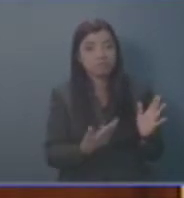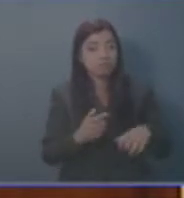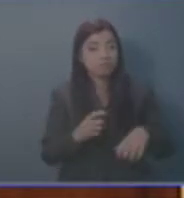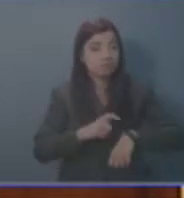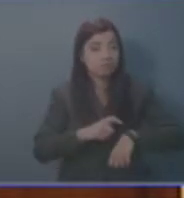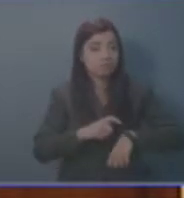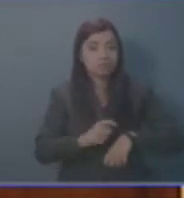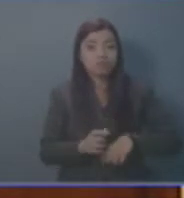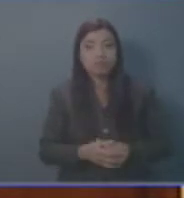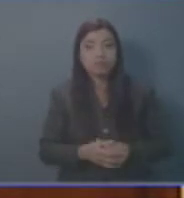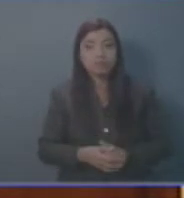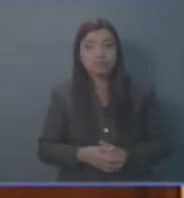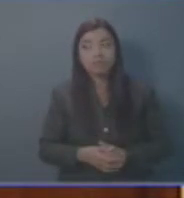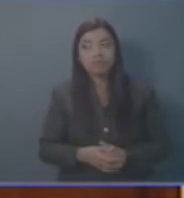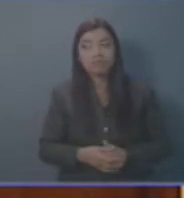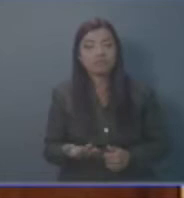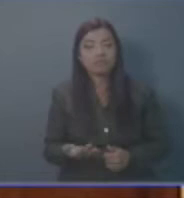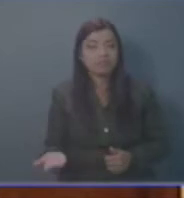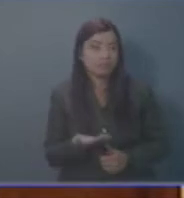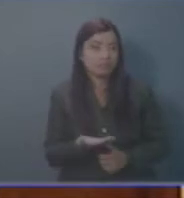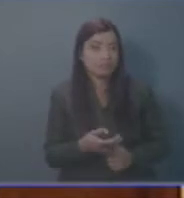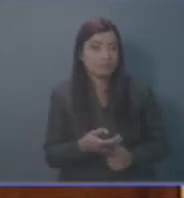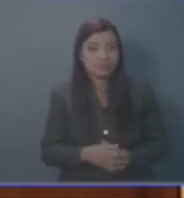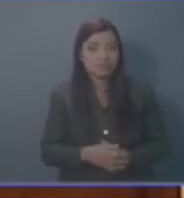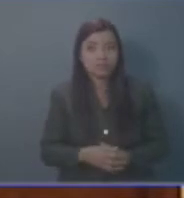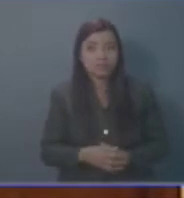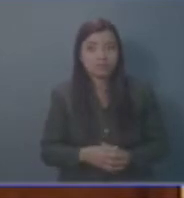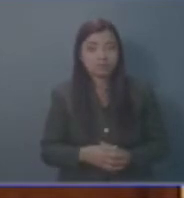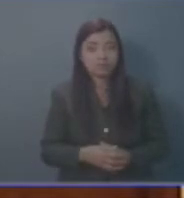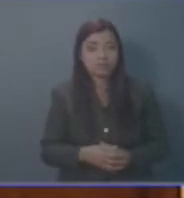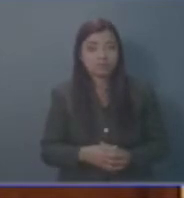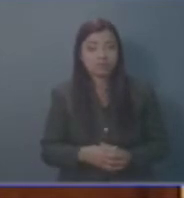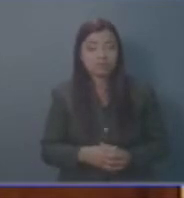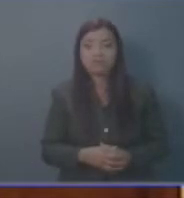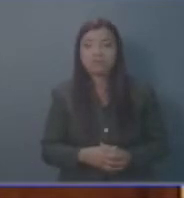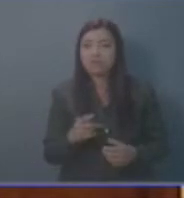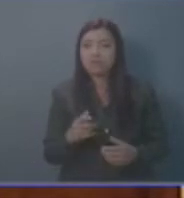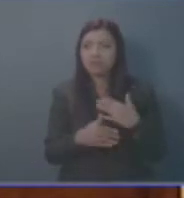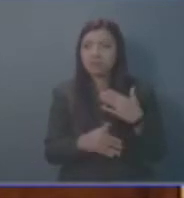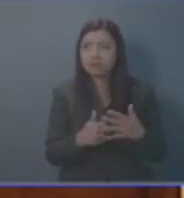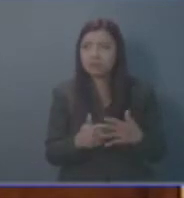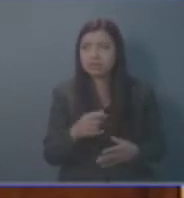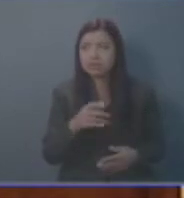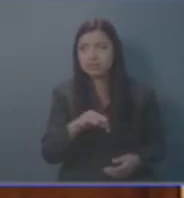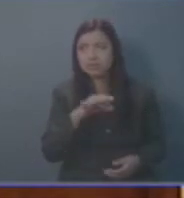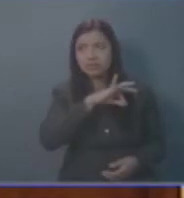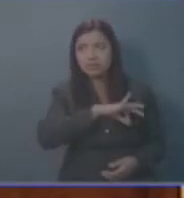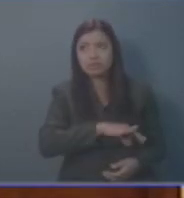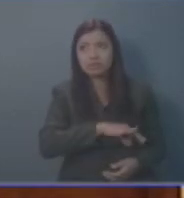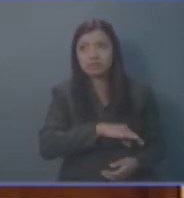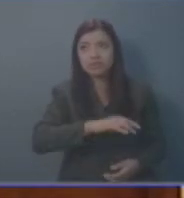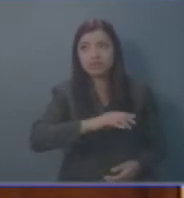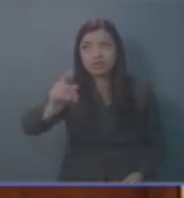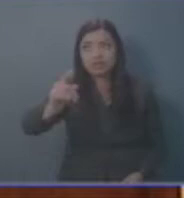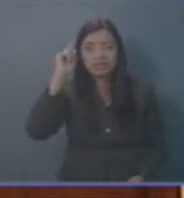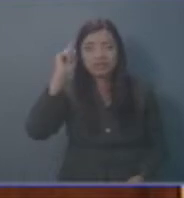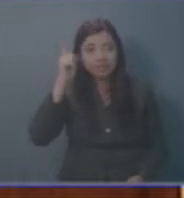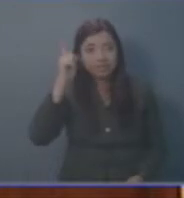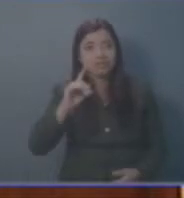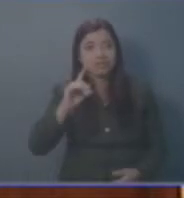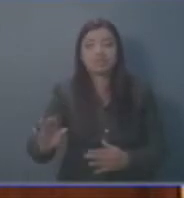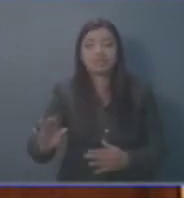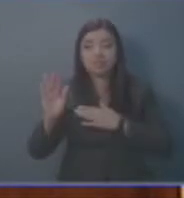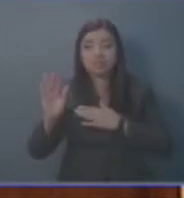plazo. Y una más, como decía un colega que me antecedió, es el hecho de beneficiar a aquellos docentes que cumplieron